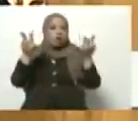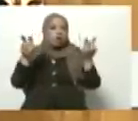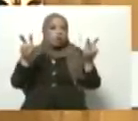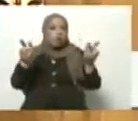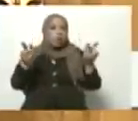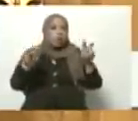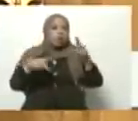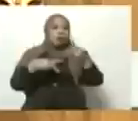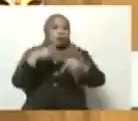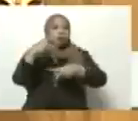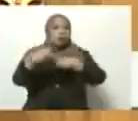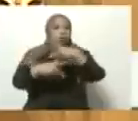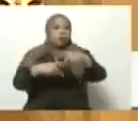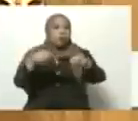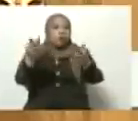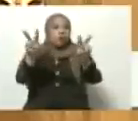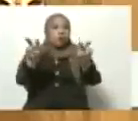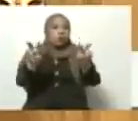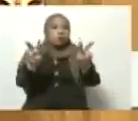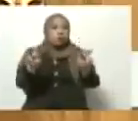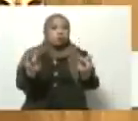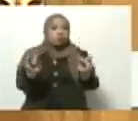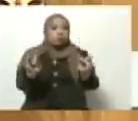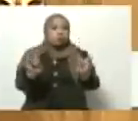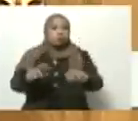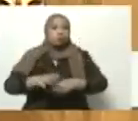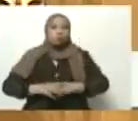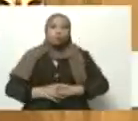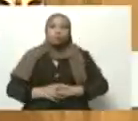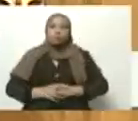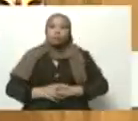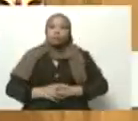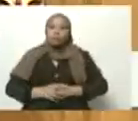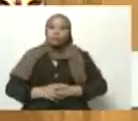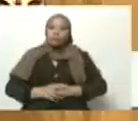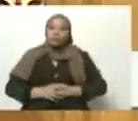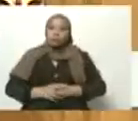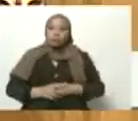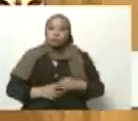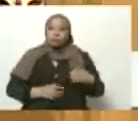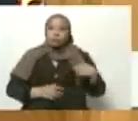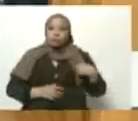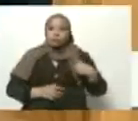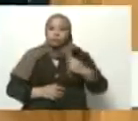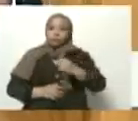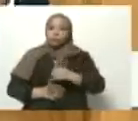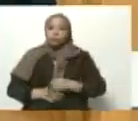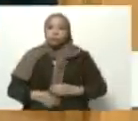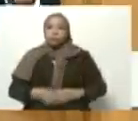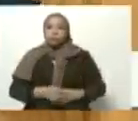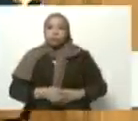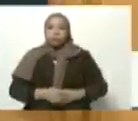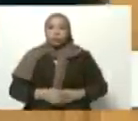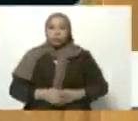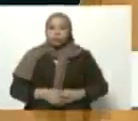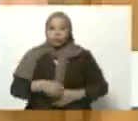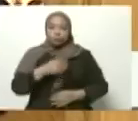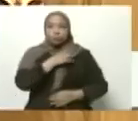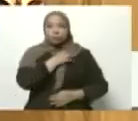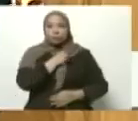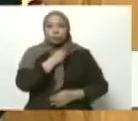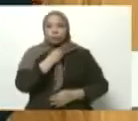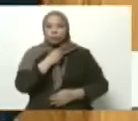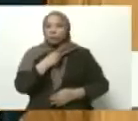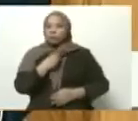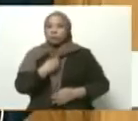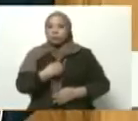bloques. Tiene una nueva carrera armamentista mundial. Todos ahora van a dedicarse a la compra de las armas más modernas, nuevas, imaginadas. Los proyectos de